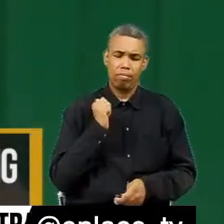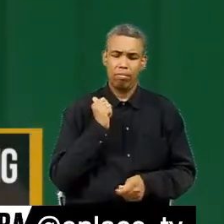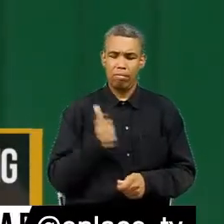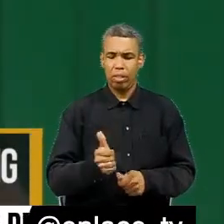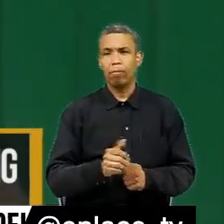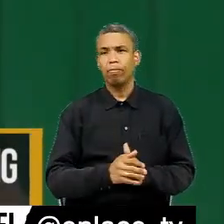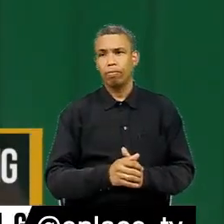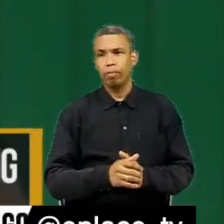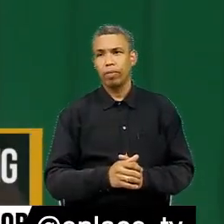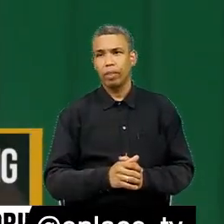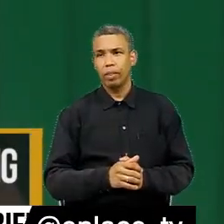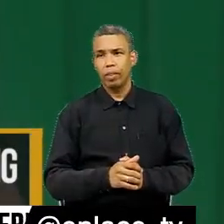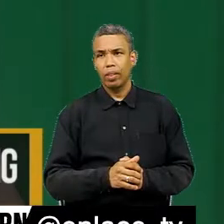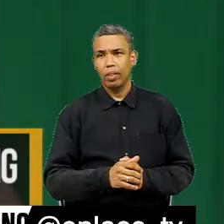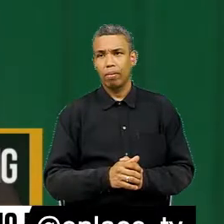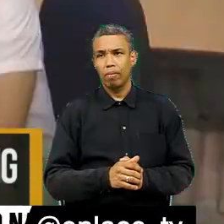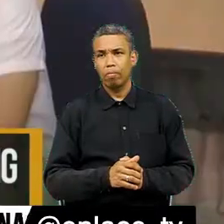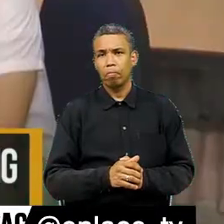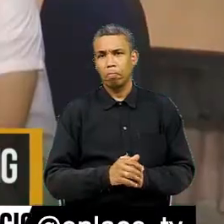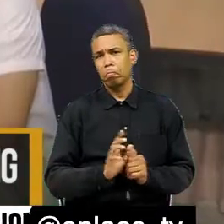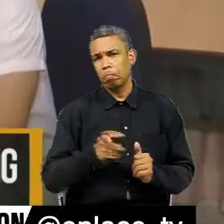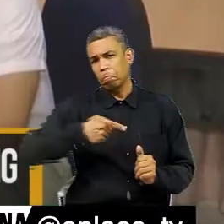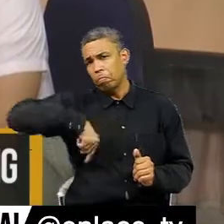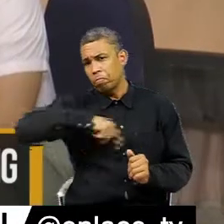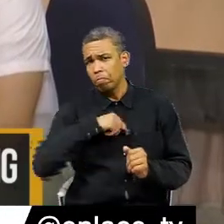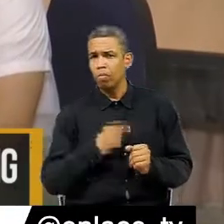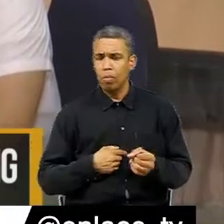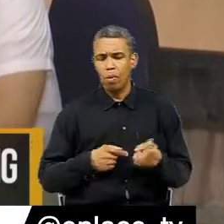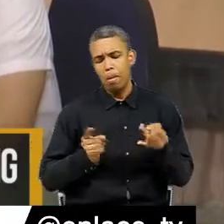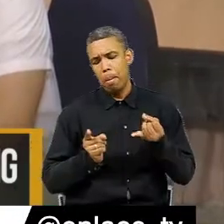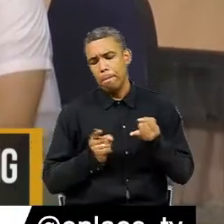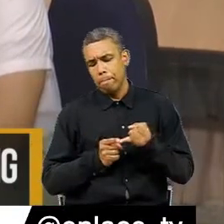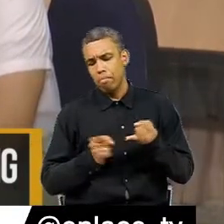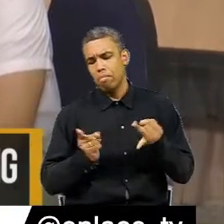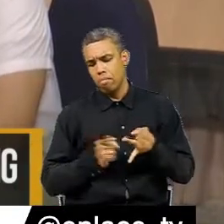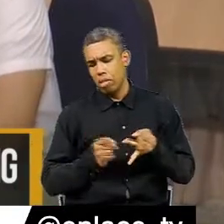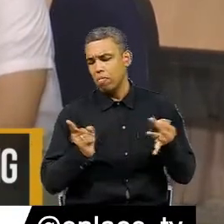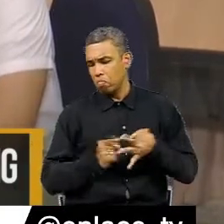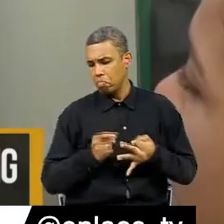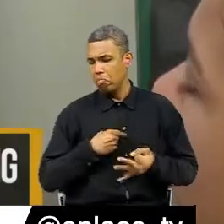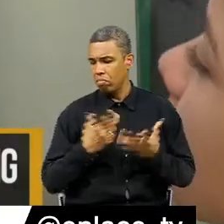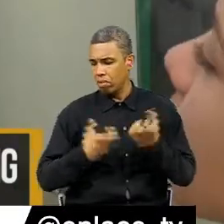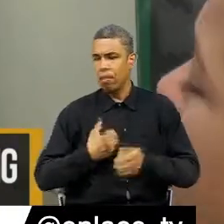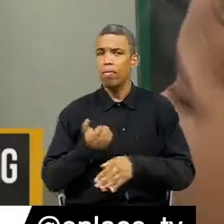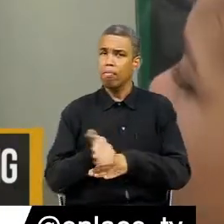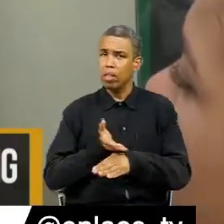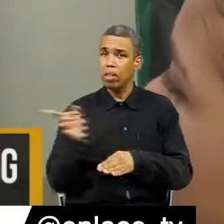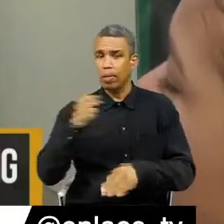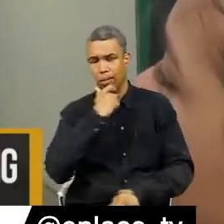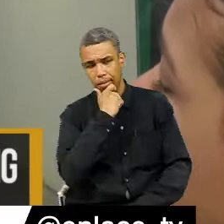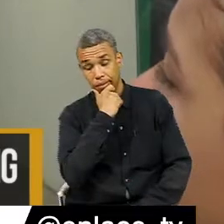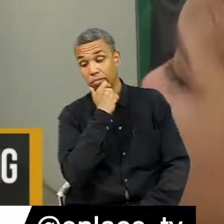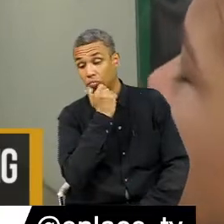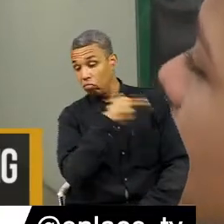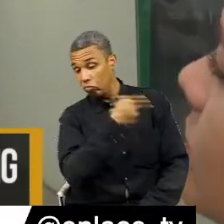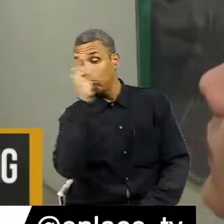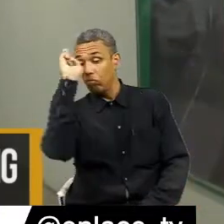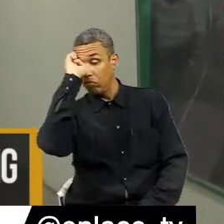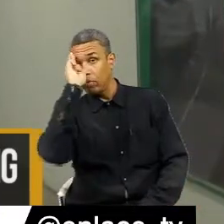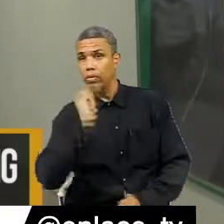dio parte de razón y no es como se ha querido hacer ver ante la opinión pública de que es capricho de